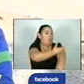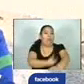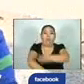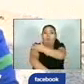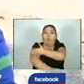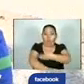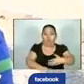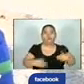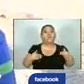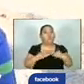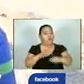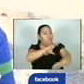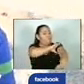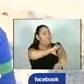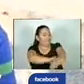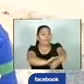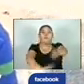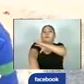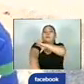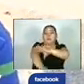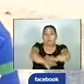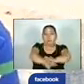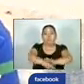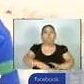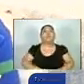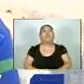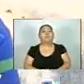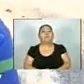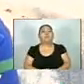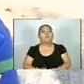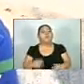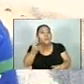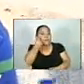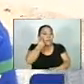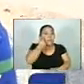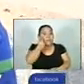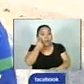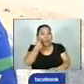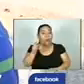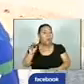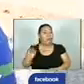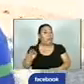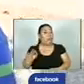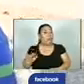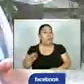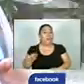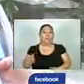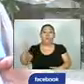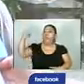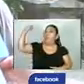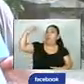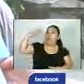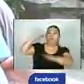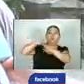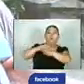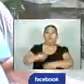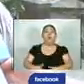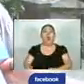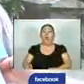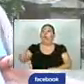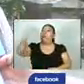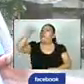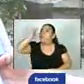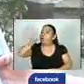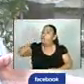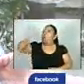también tiene que andar con manga larga, ¿va? Y siempre andar pendiente de tomar, de buscar la sombra. Tomar más agua,